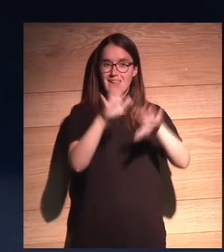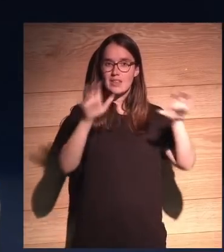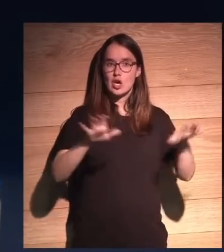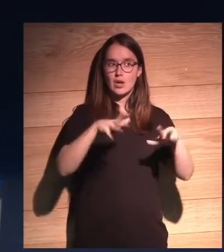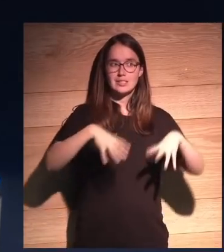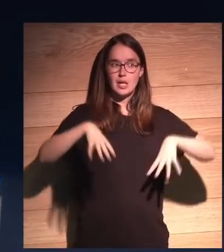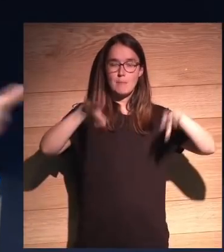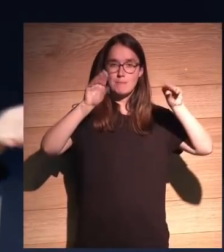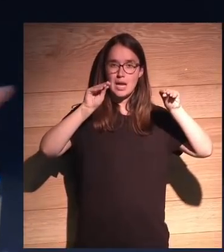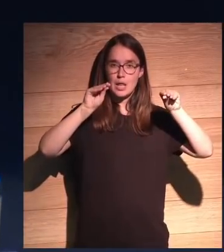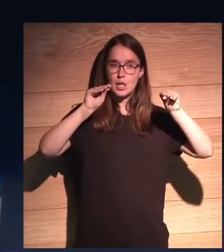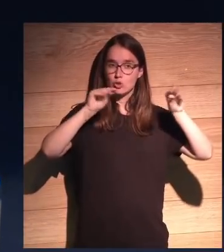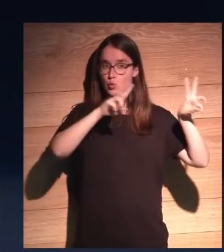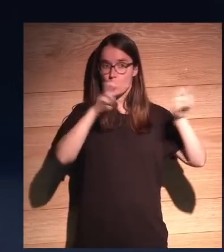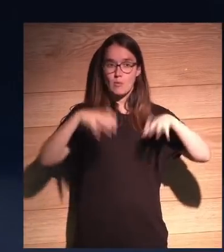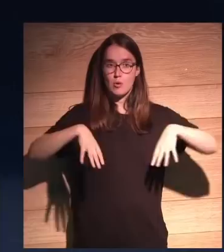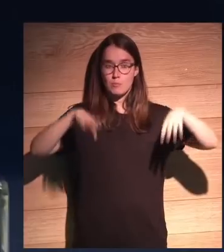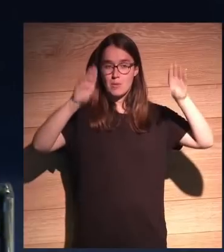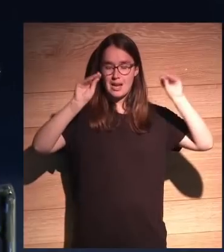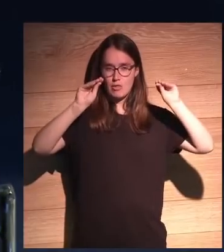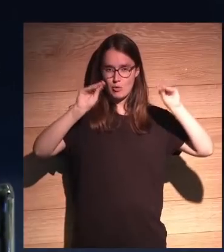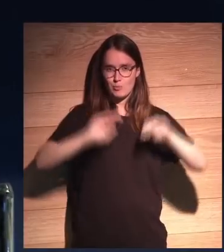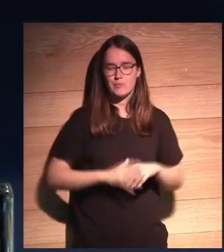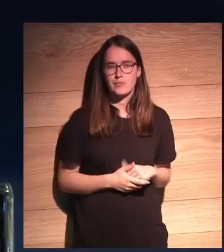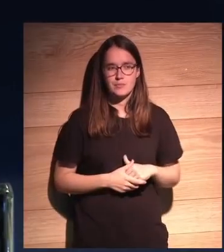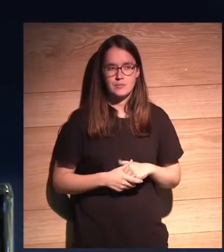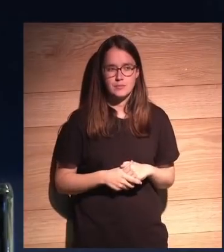su nuevo palacio de Greenwich,